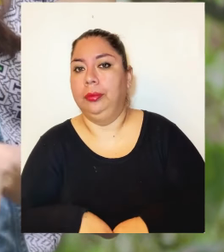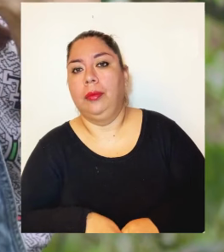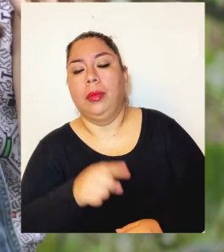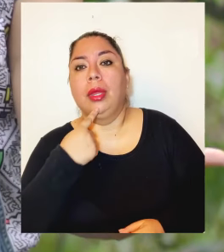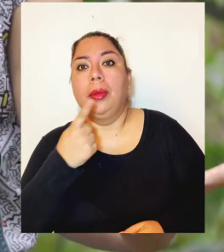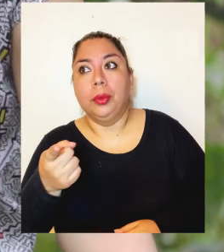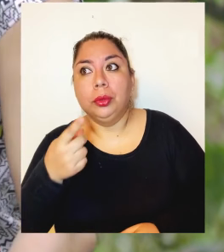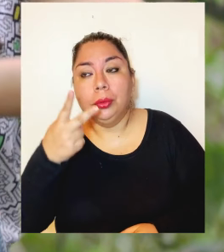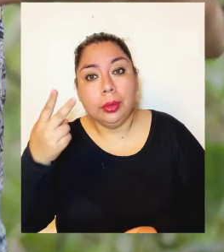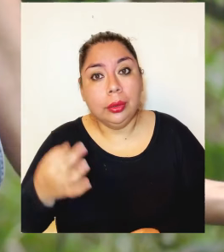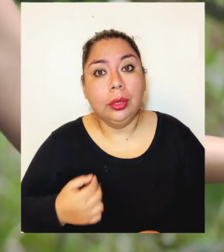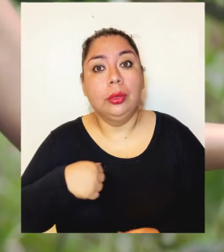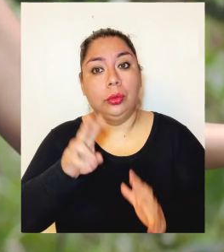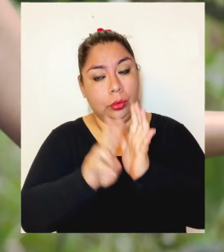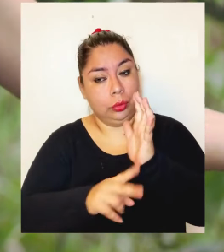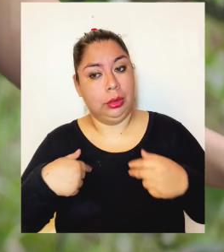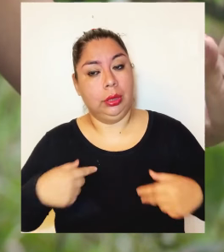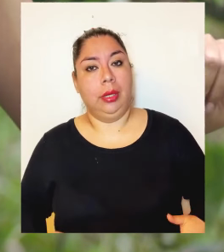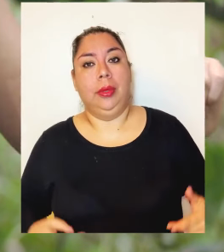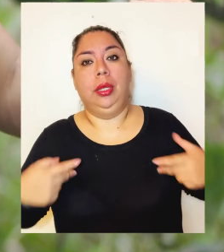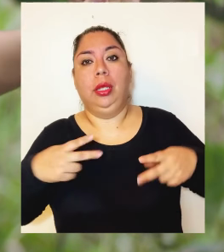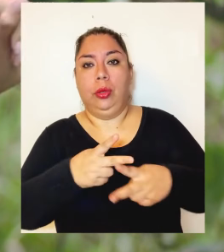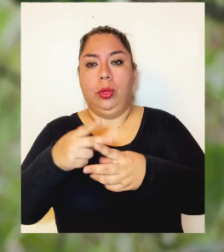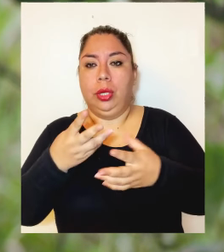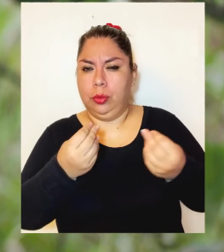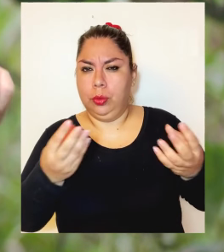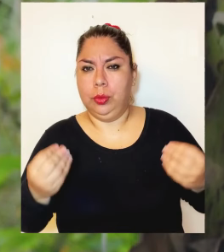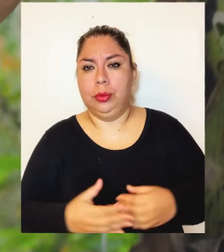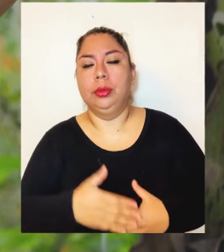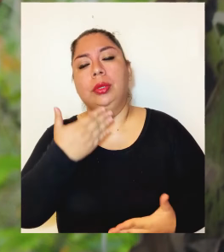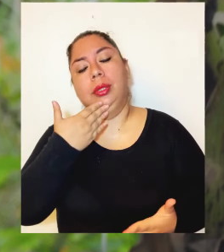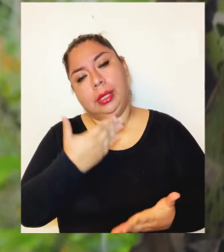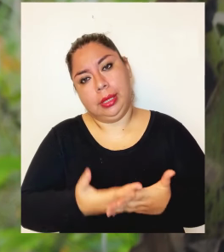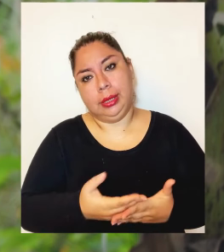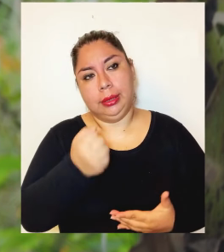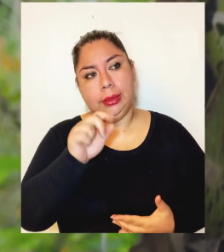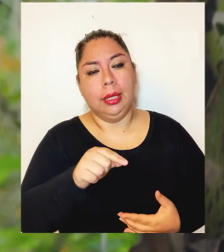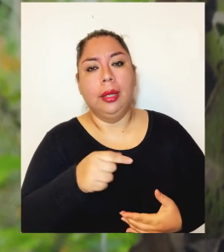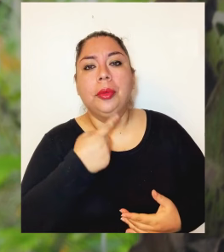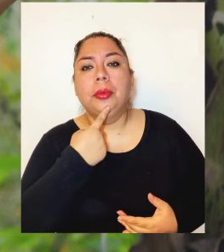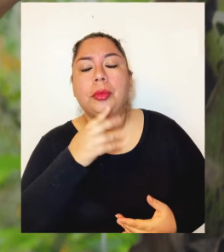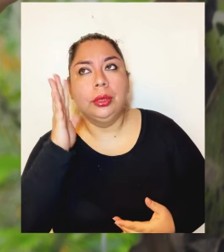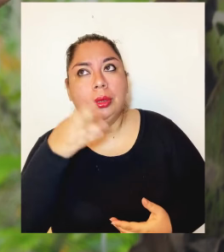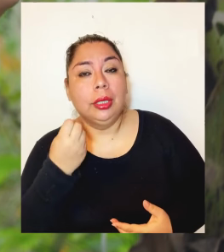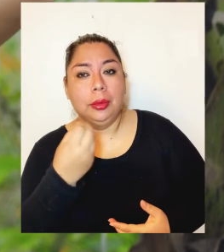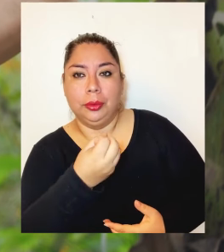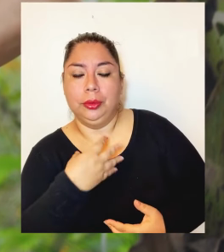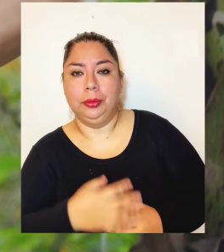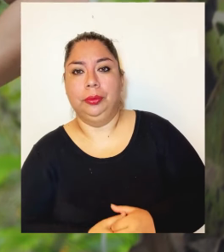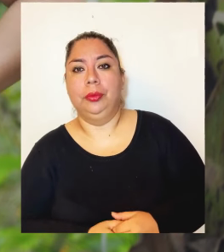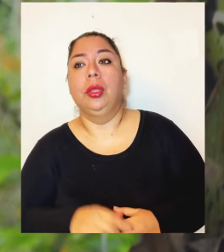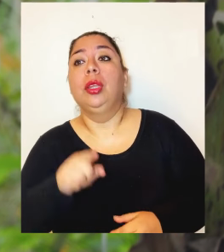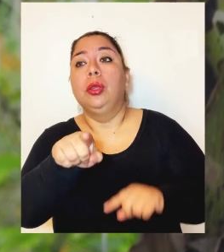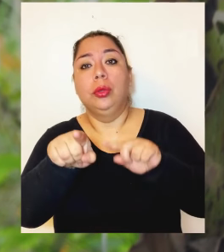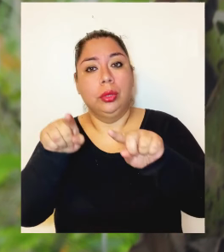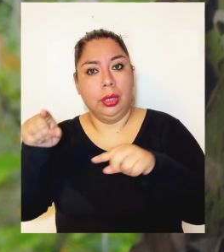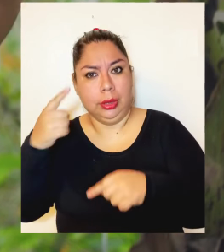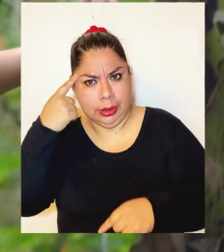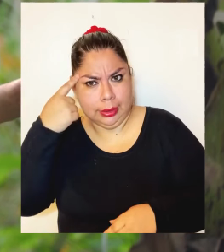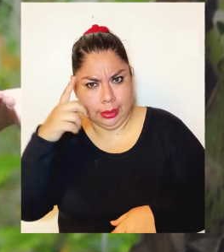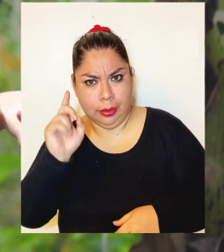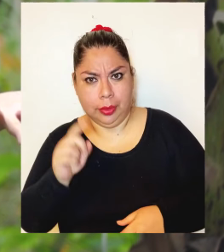Rumi. Debemos valorar nuestra vida y cuidarnos mucho. Gracias, Sammy, por este hermoso cuento. Y